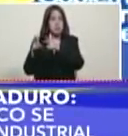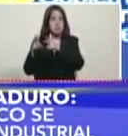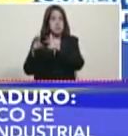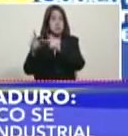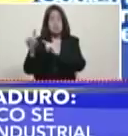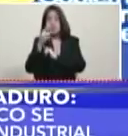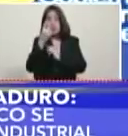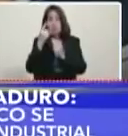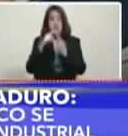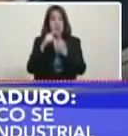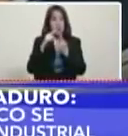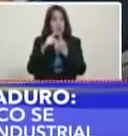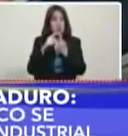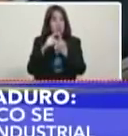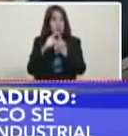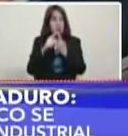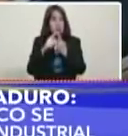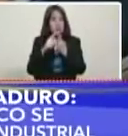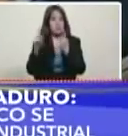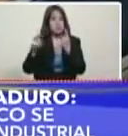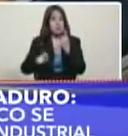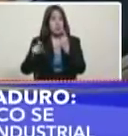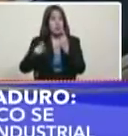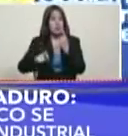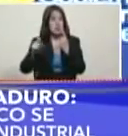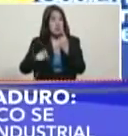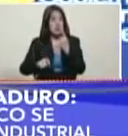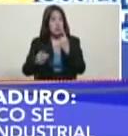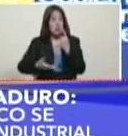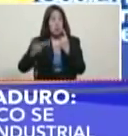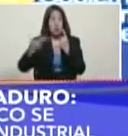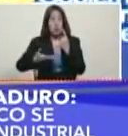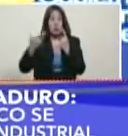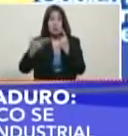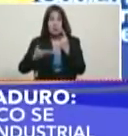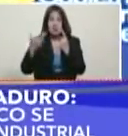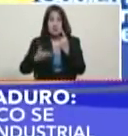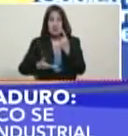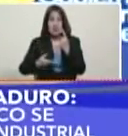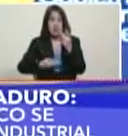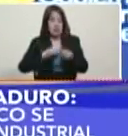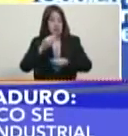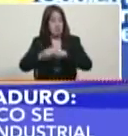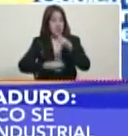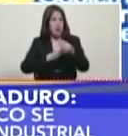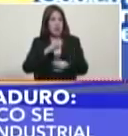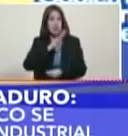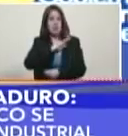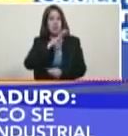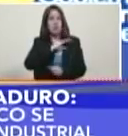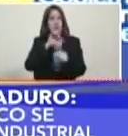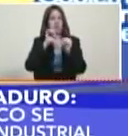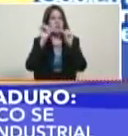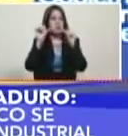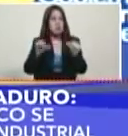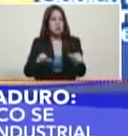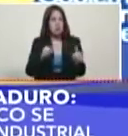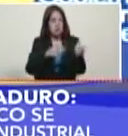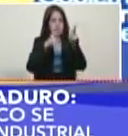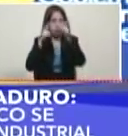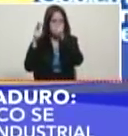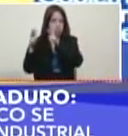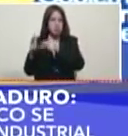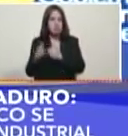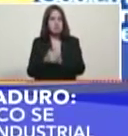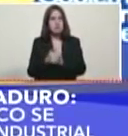primero. Y necesitamos un núcleo duro para crear nuestros propios sistemas de armas, humildemente lo